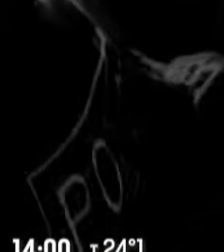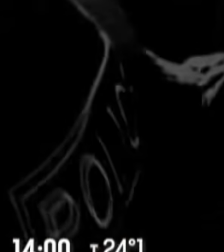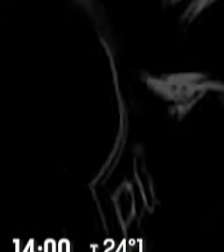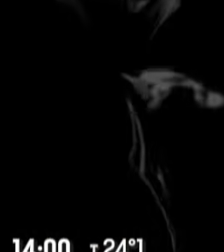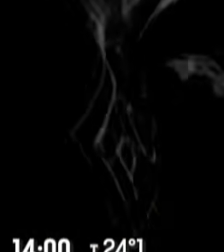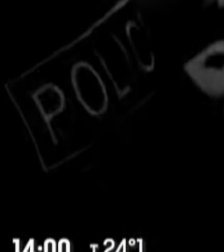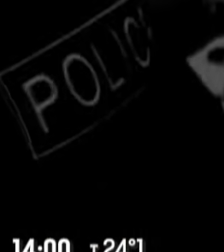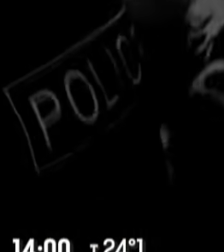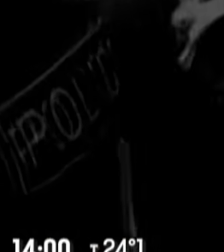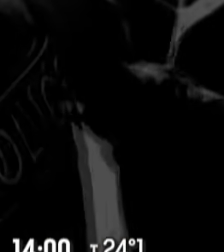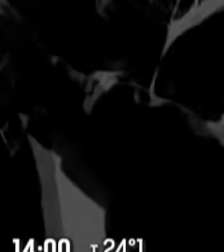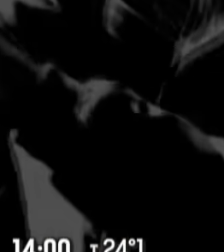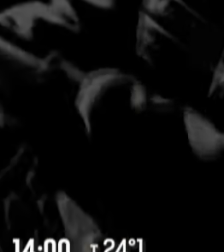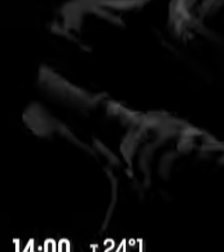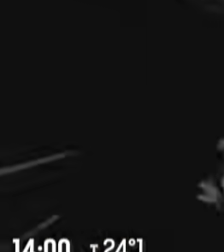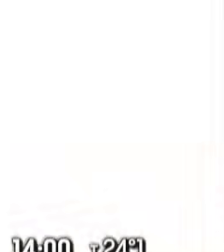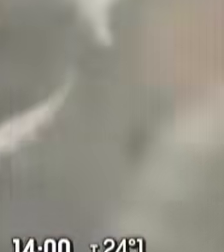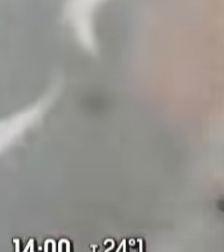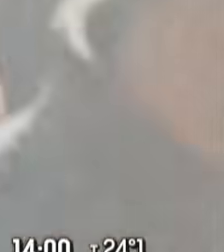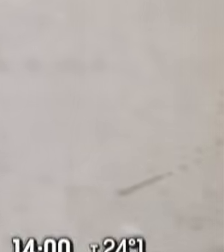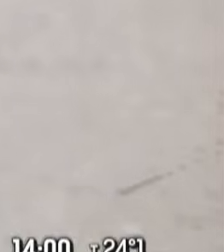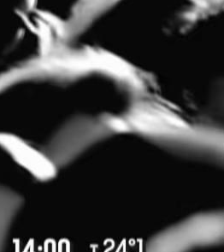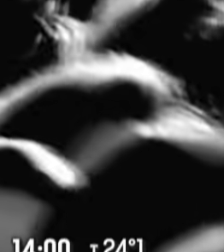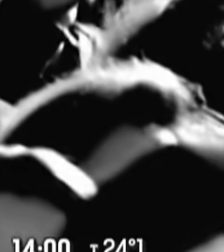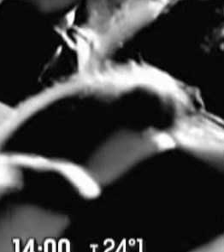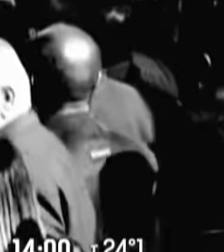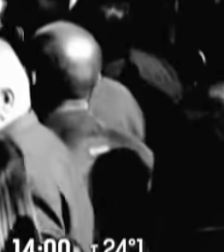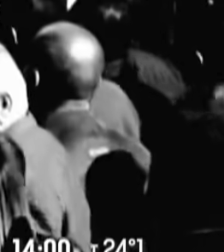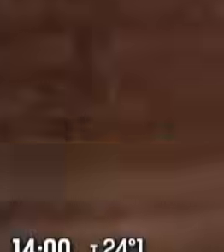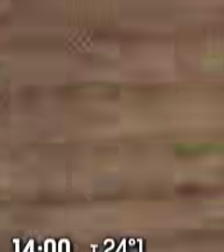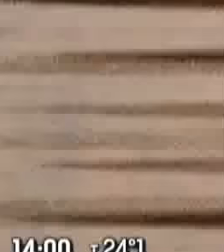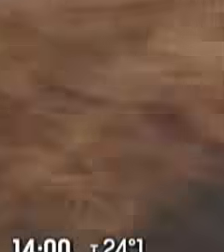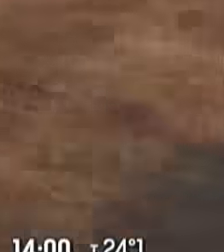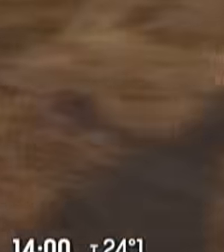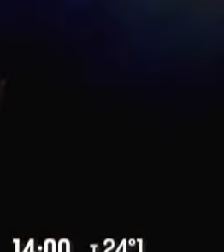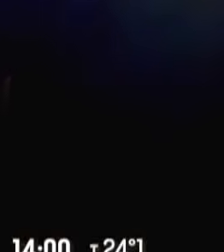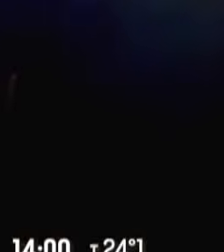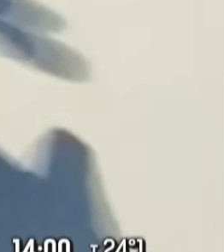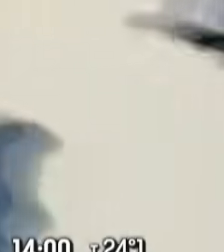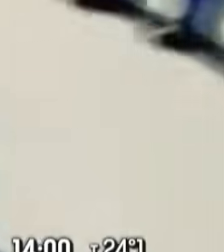el PIB e Imigal Dada. Martinhar, grande.